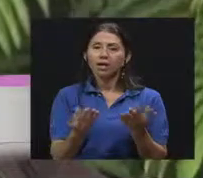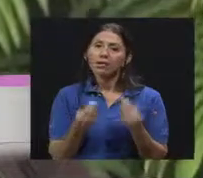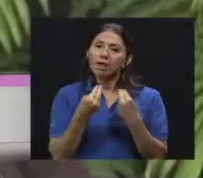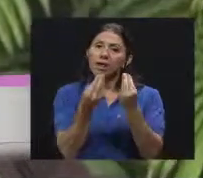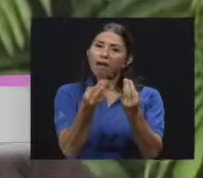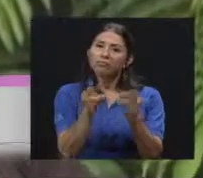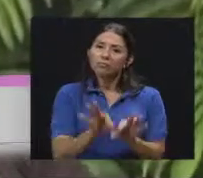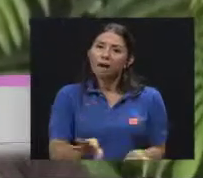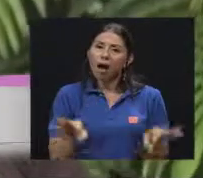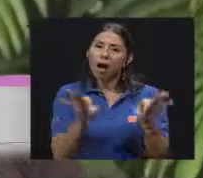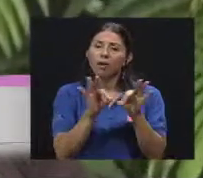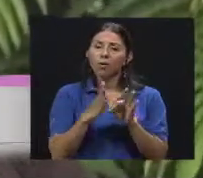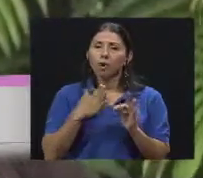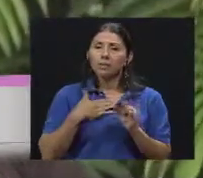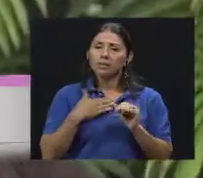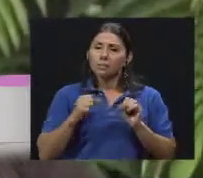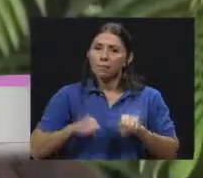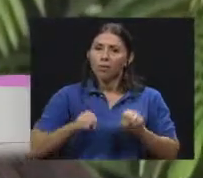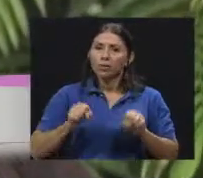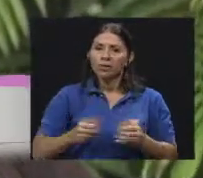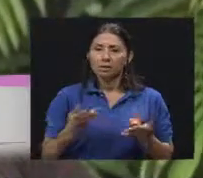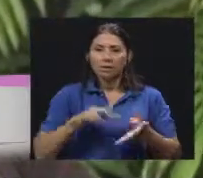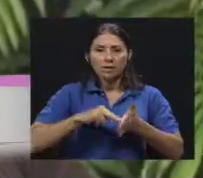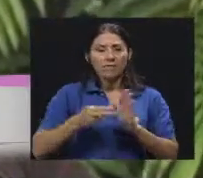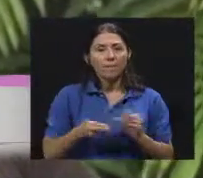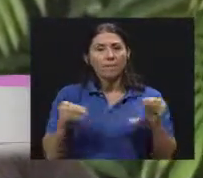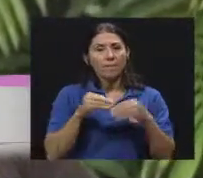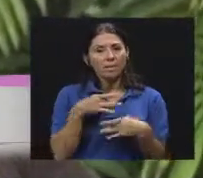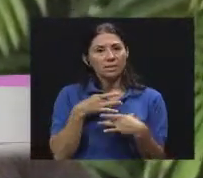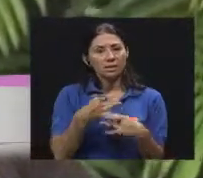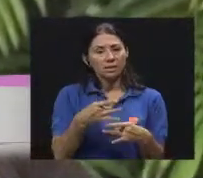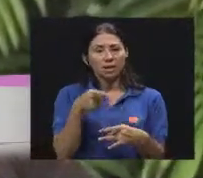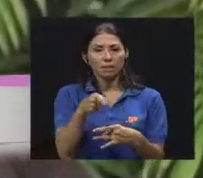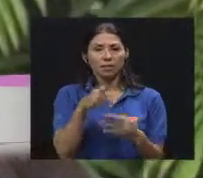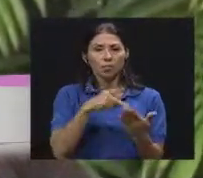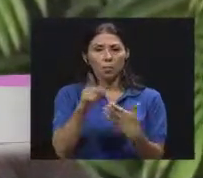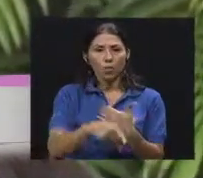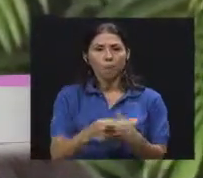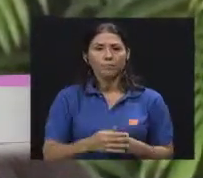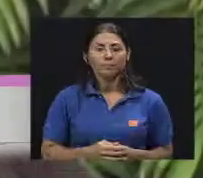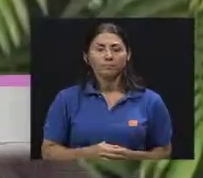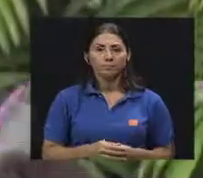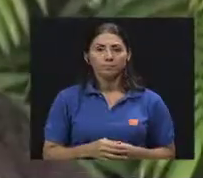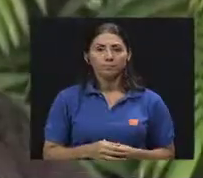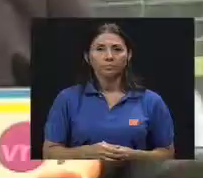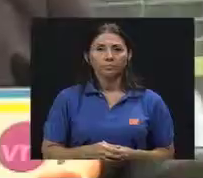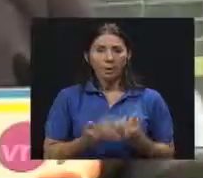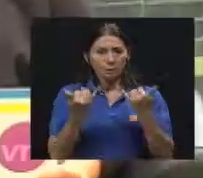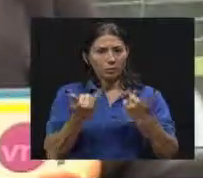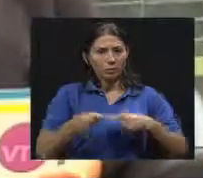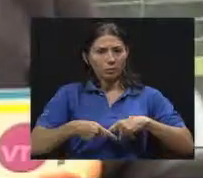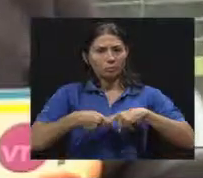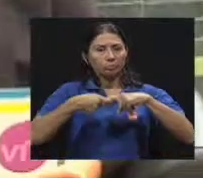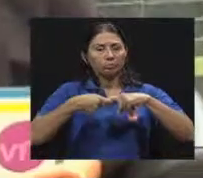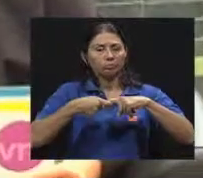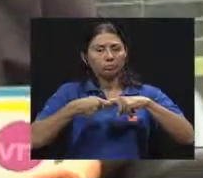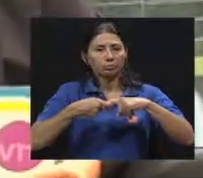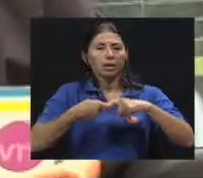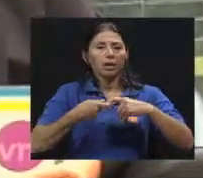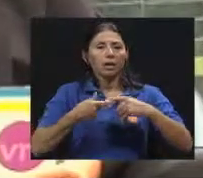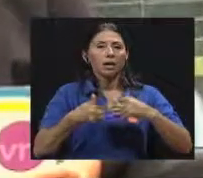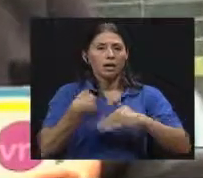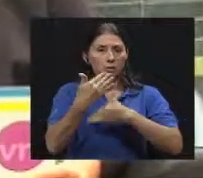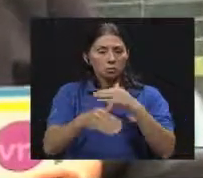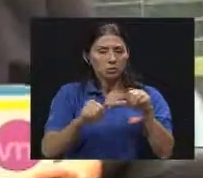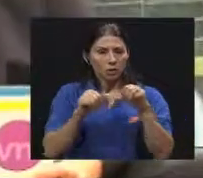a mis potencialidades, ¿verdad? Eso ha hecho también que haya un mayor interés en este tipo de programas. Vamos a hacer una primera pausa en esta